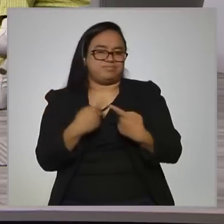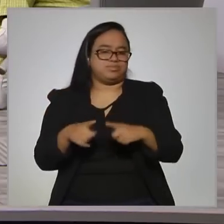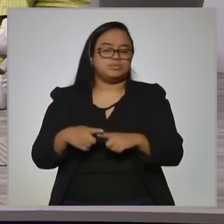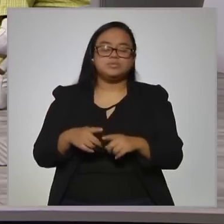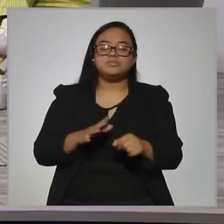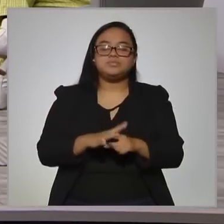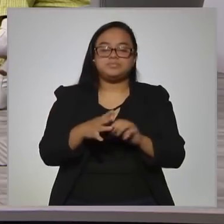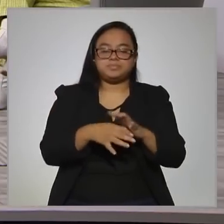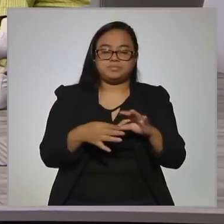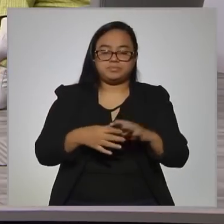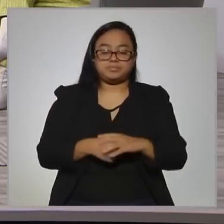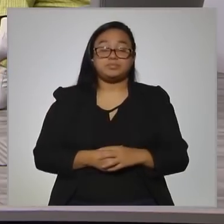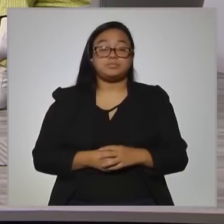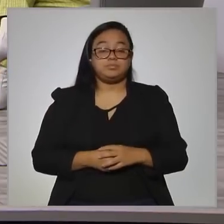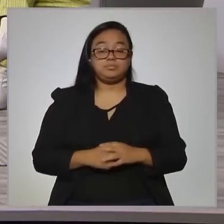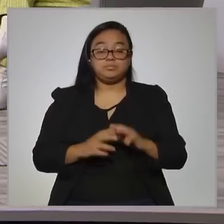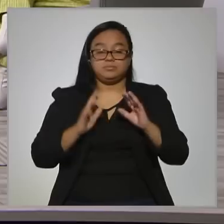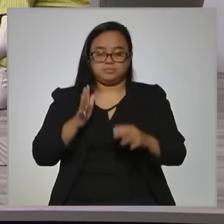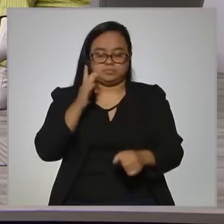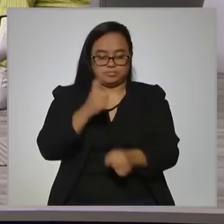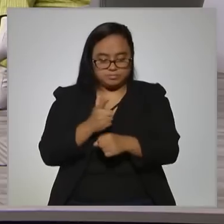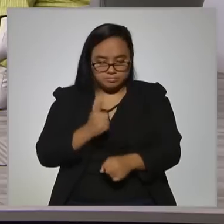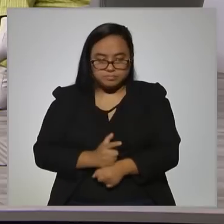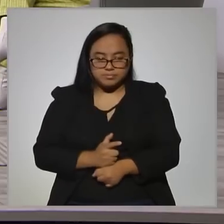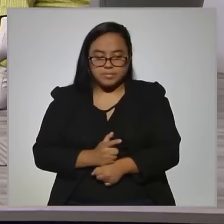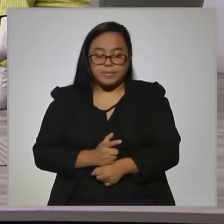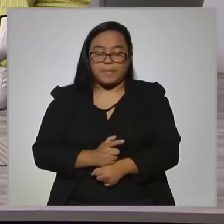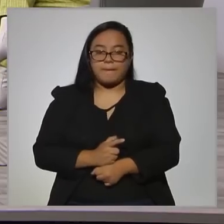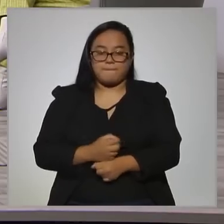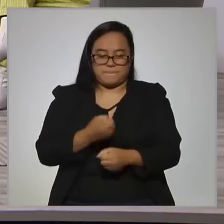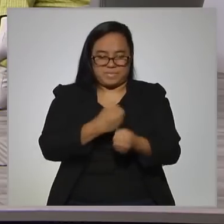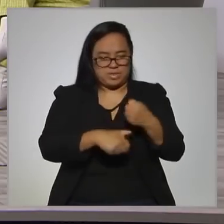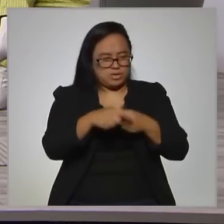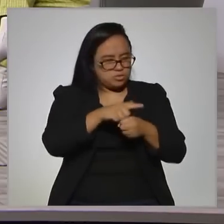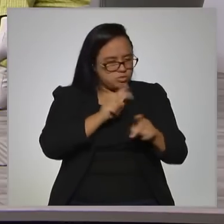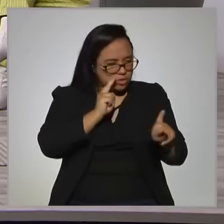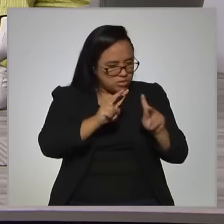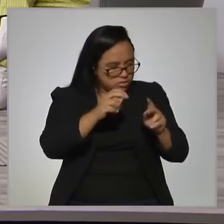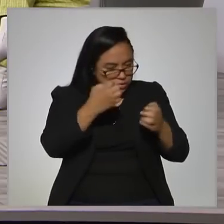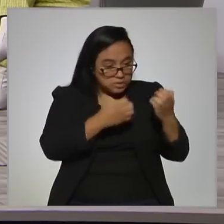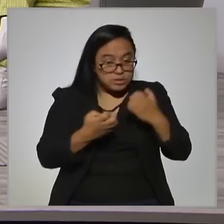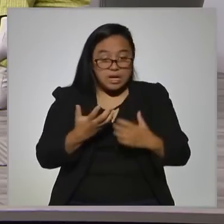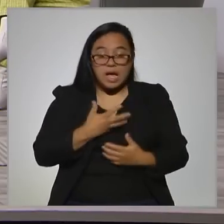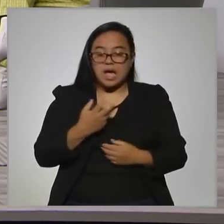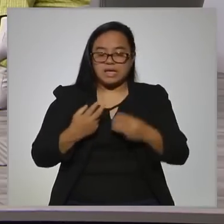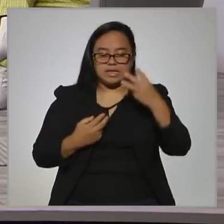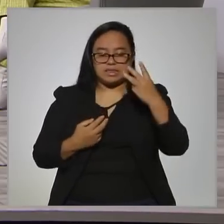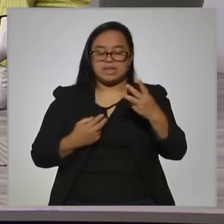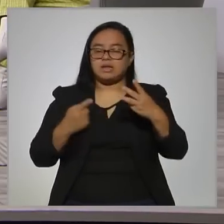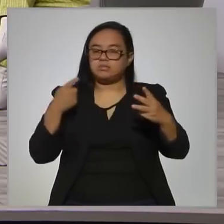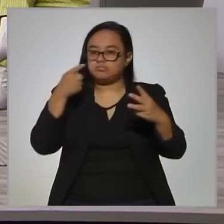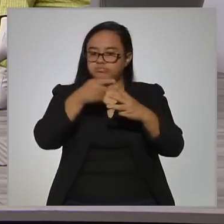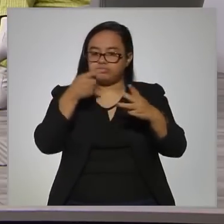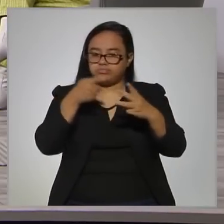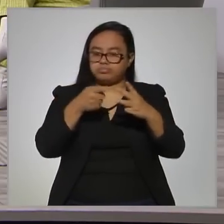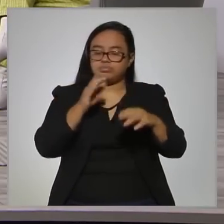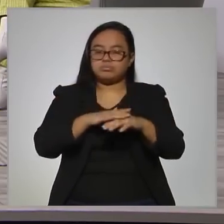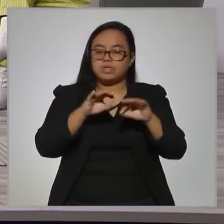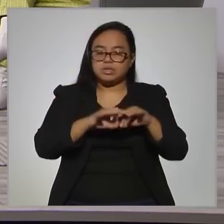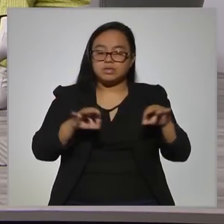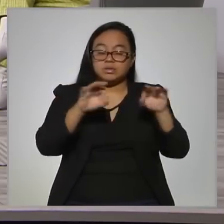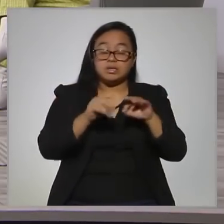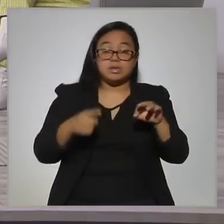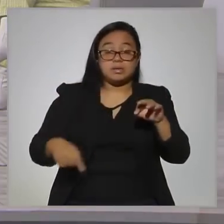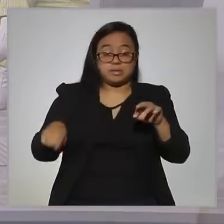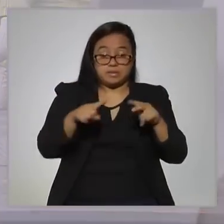comentar? De hecho, está diagnosticado a nivel sociológico que hay 3 ejes sobre los cuales versan sobre